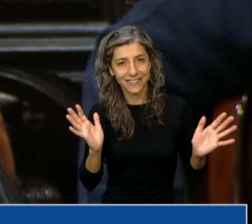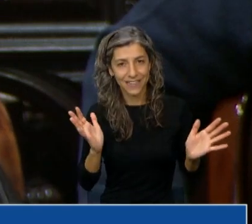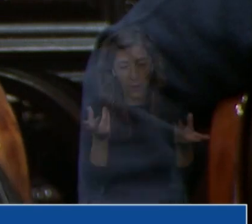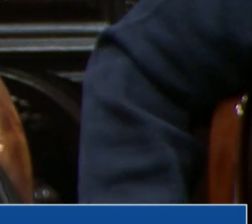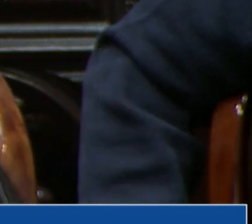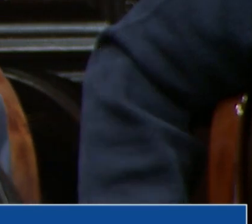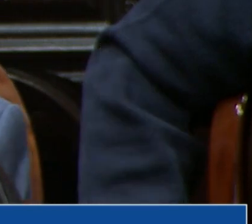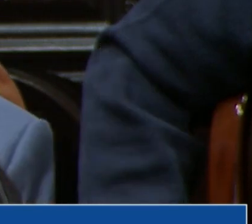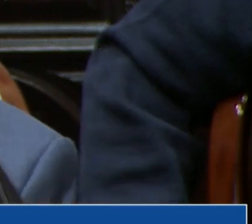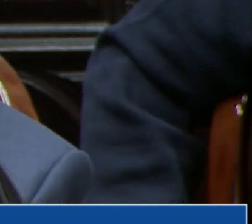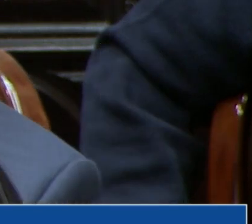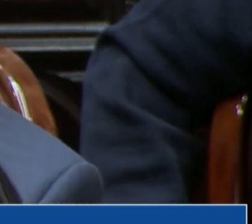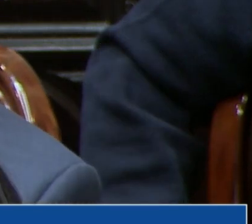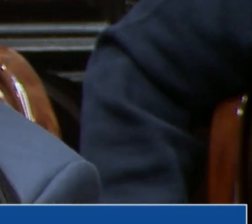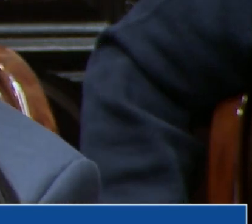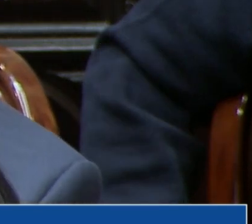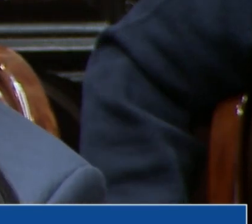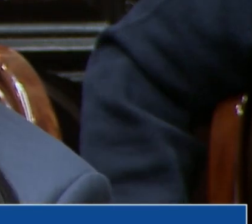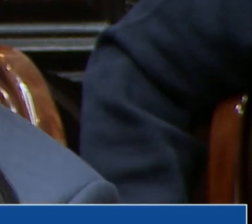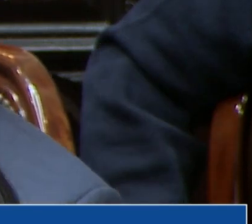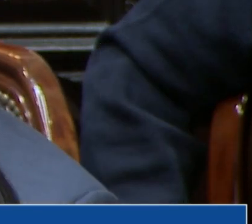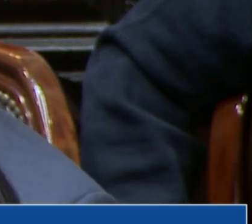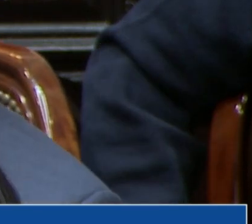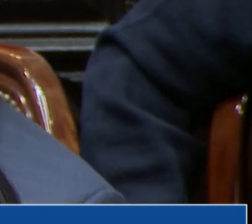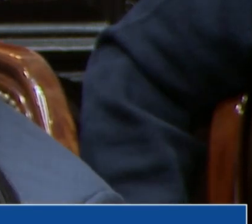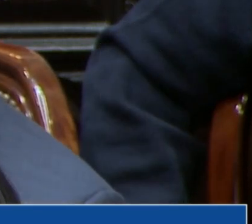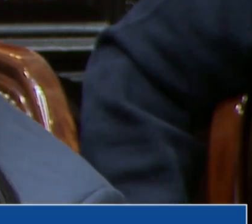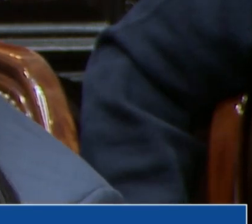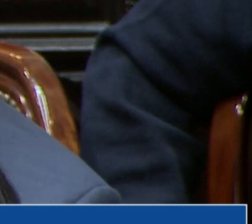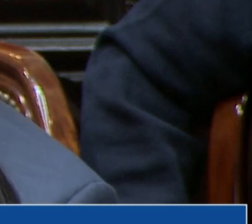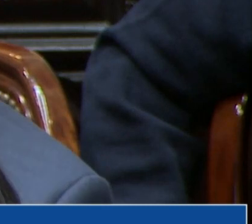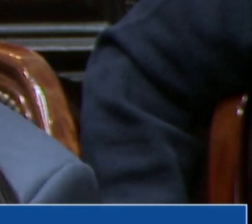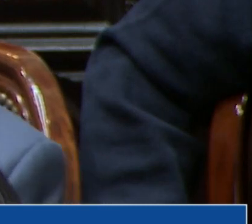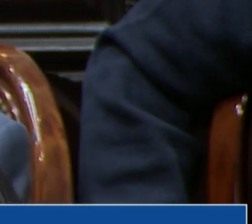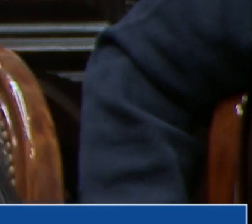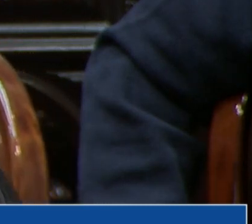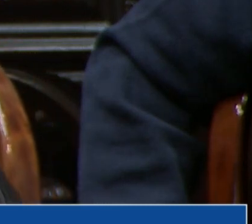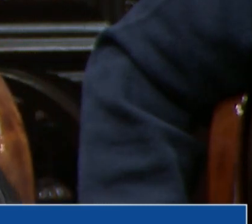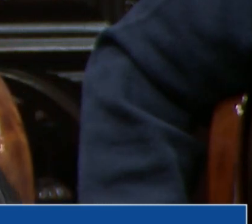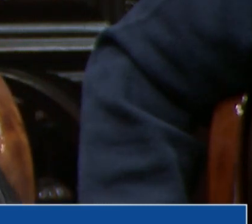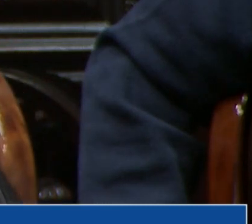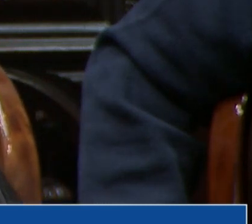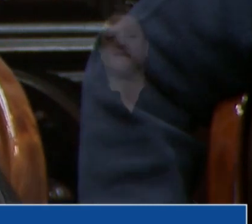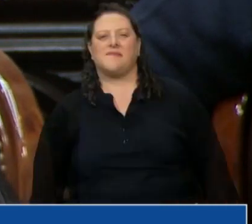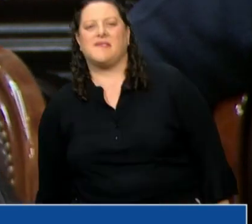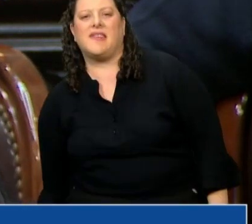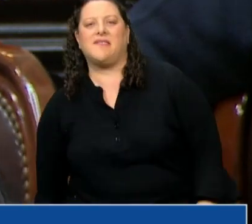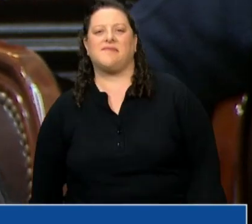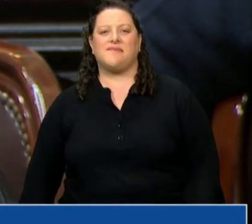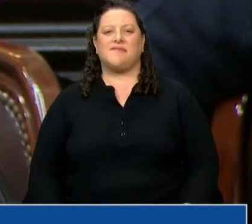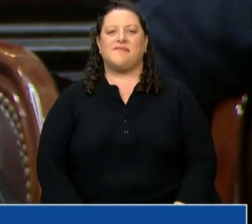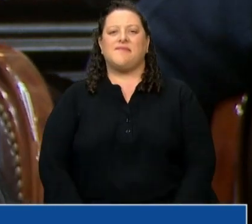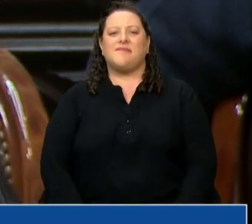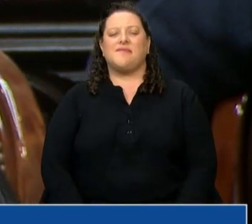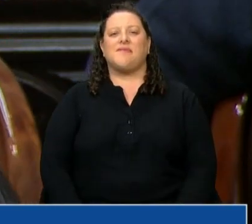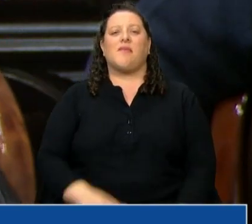encontramos aquí con la disyuntiva de que los impuestos los paguen quienes cada vez son más ricos, las multinacionales y los oligopolios,